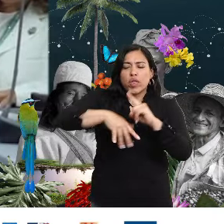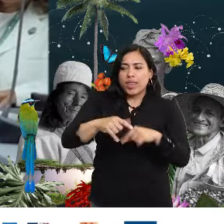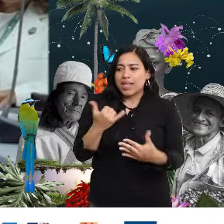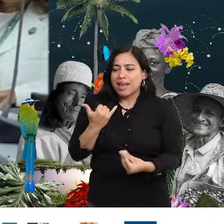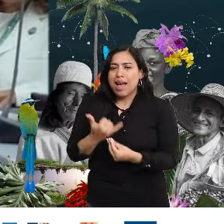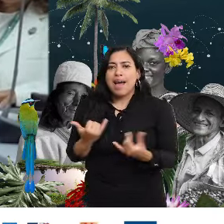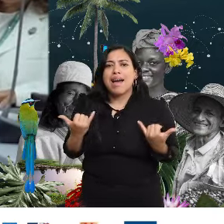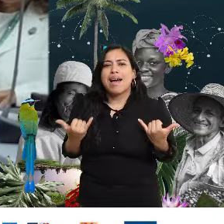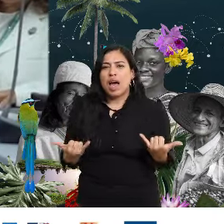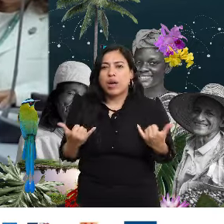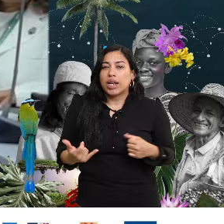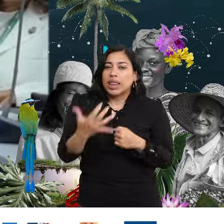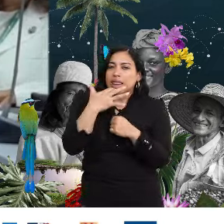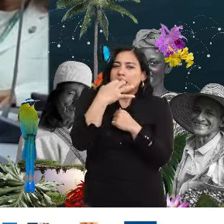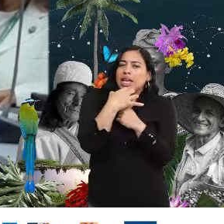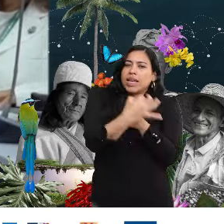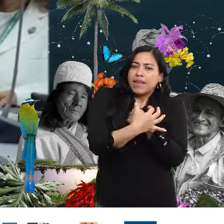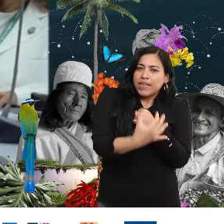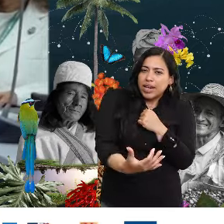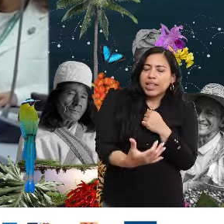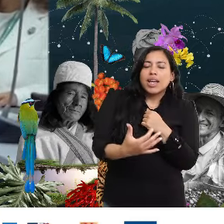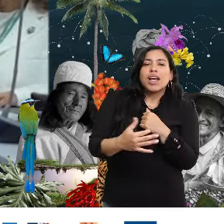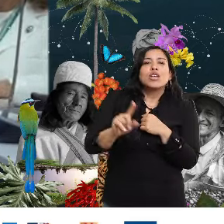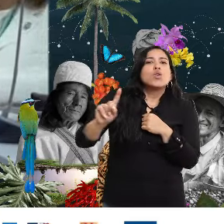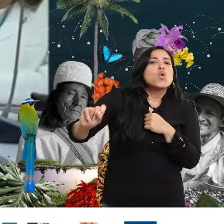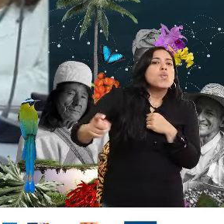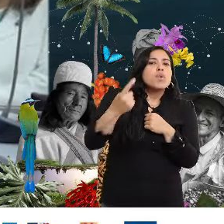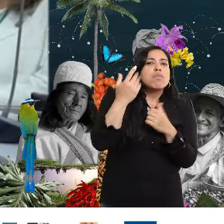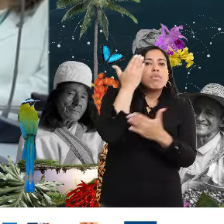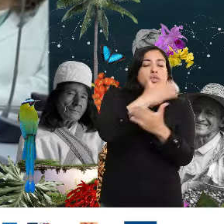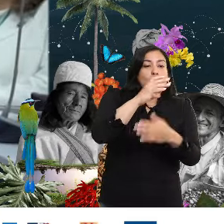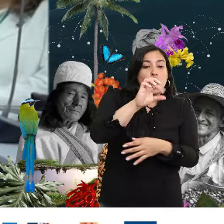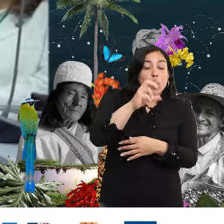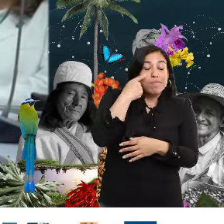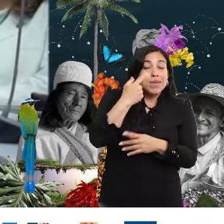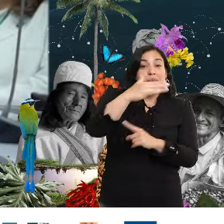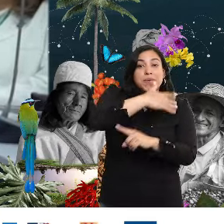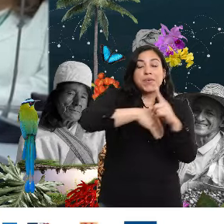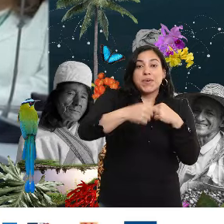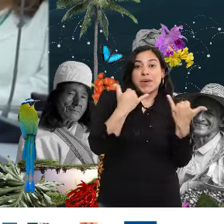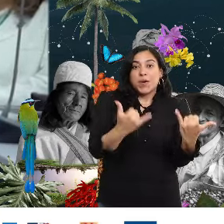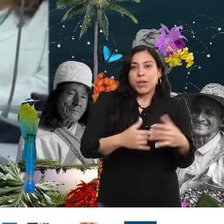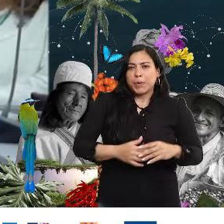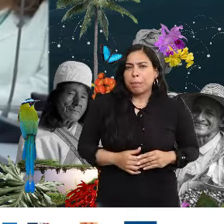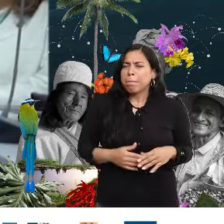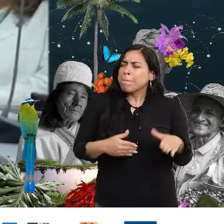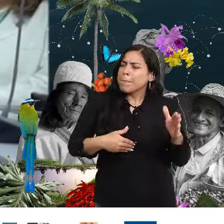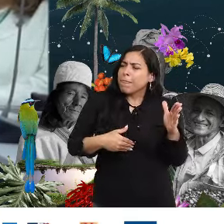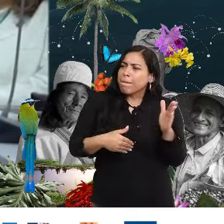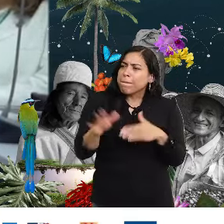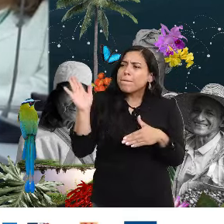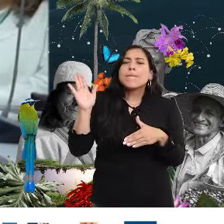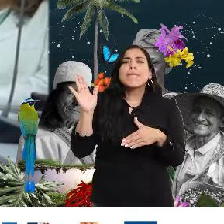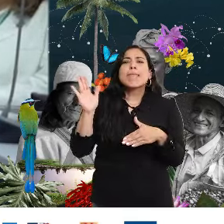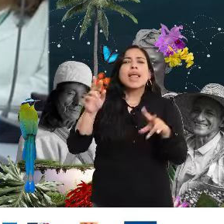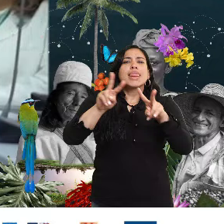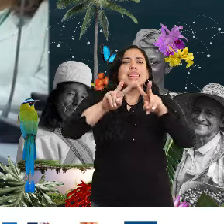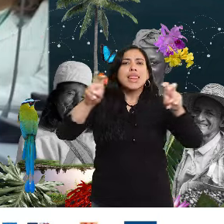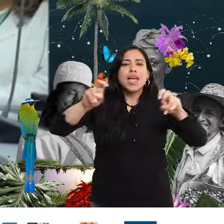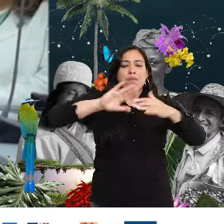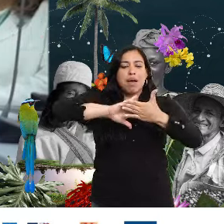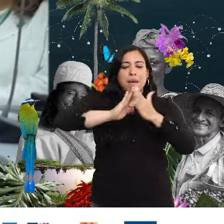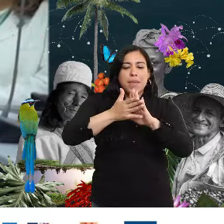particulares, me parece que genera un primer proceso que esta COP nos ha traído. Y más allá de solamente el tema de paz